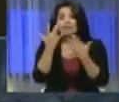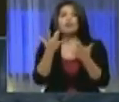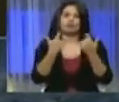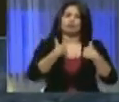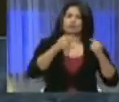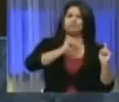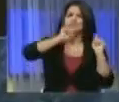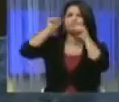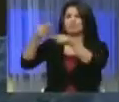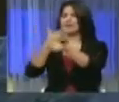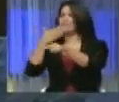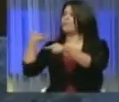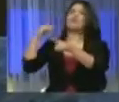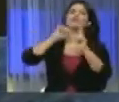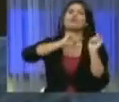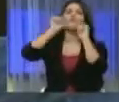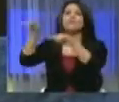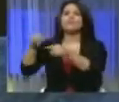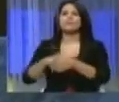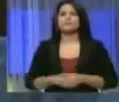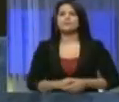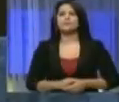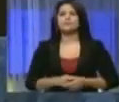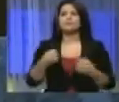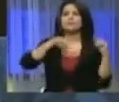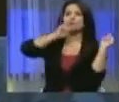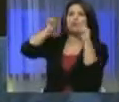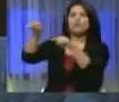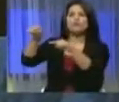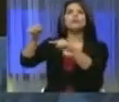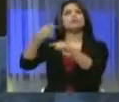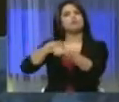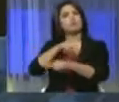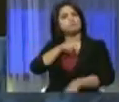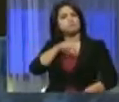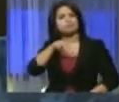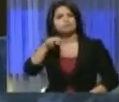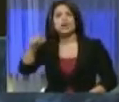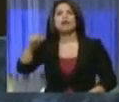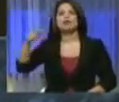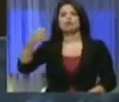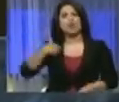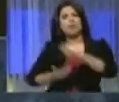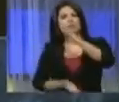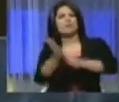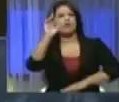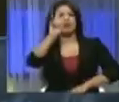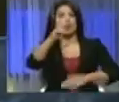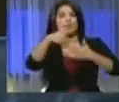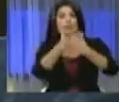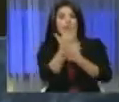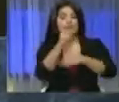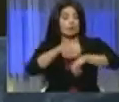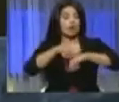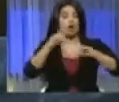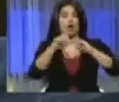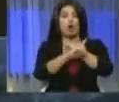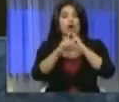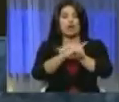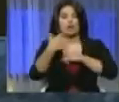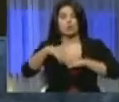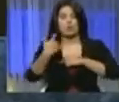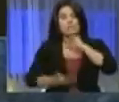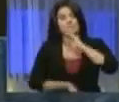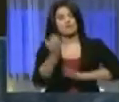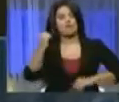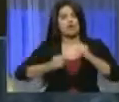hace poco, en Riad, caminando en las calles. Un día salimos a las 2 de la mañana porque teníamos cambio de horario.